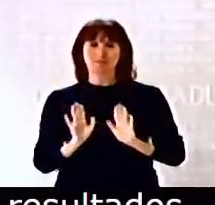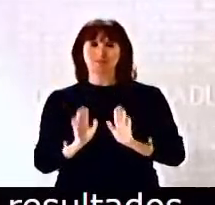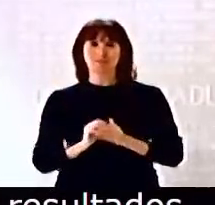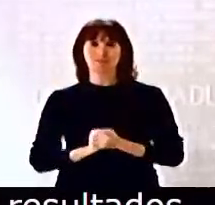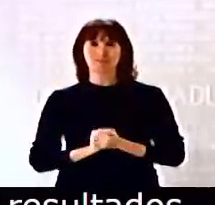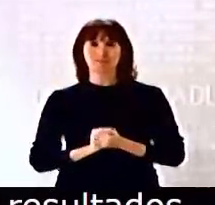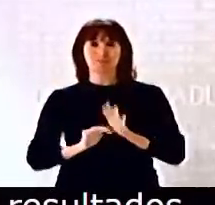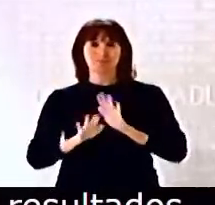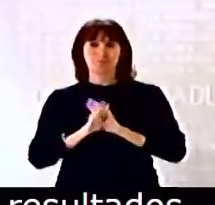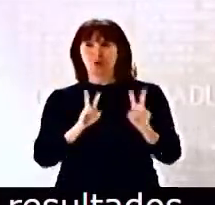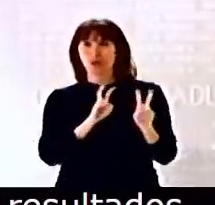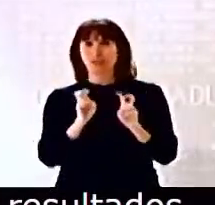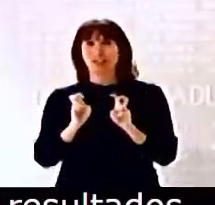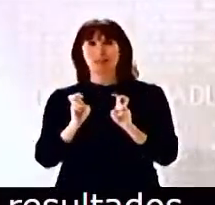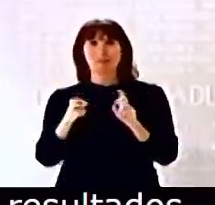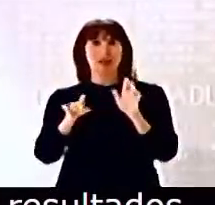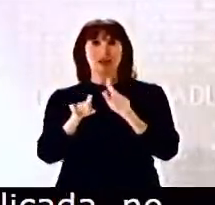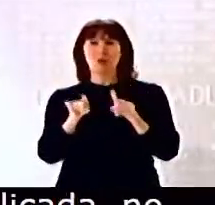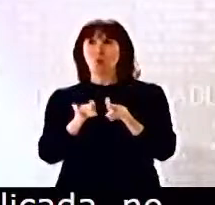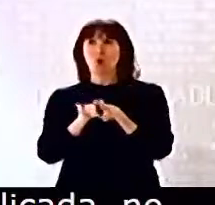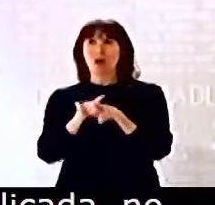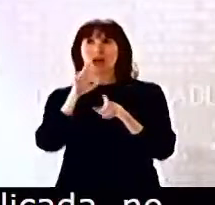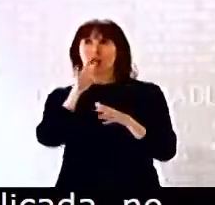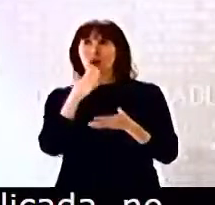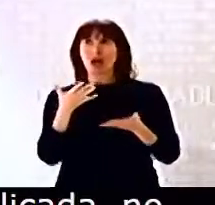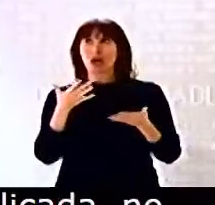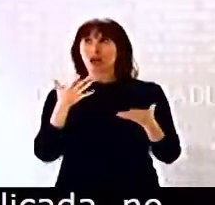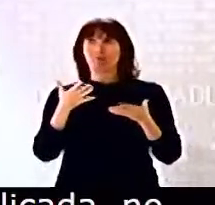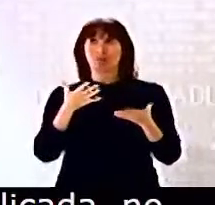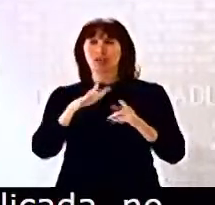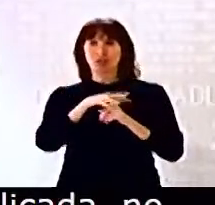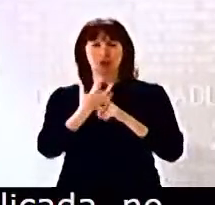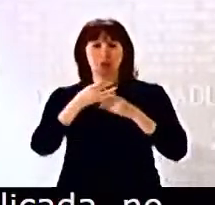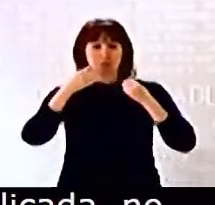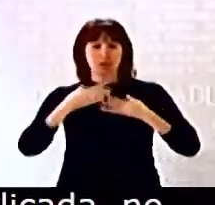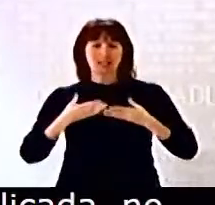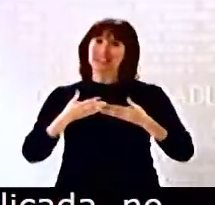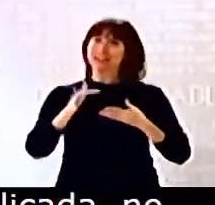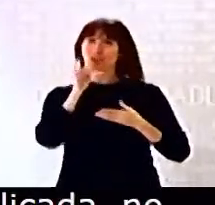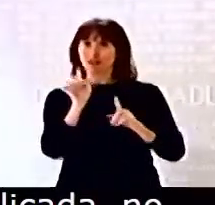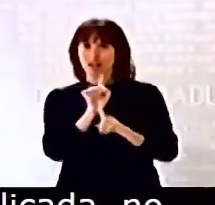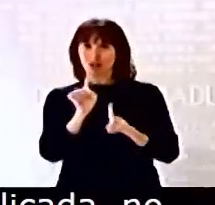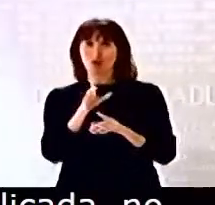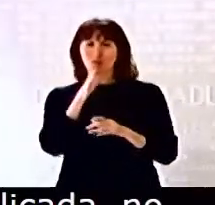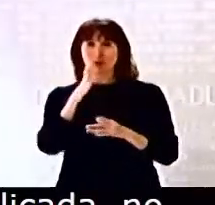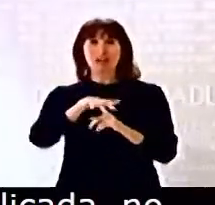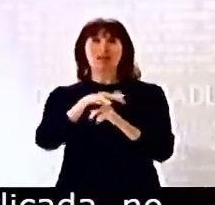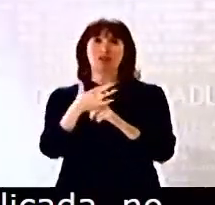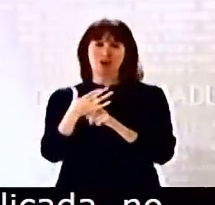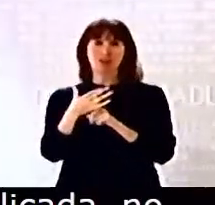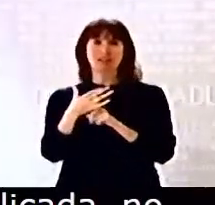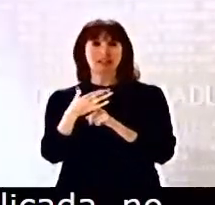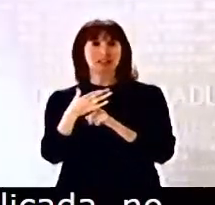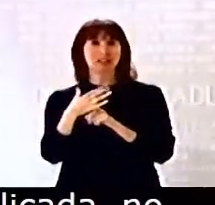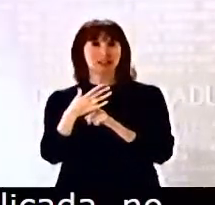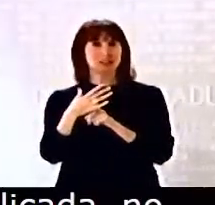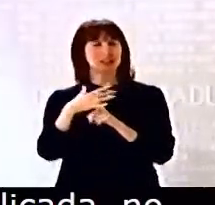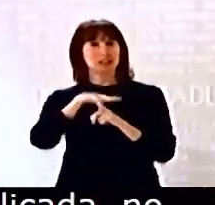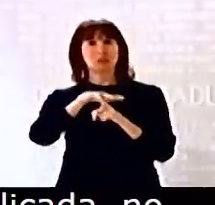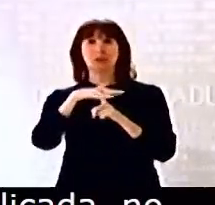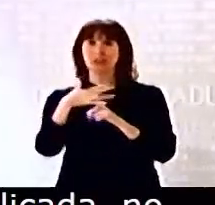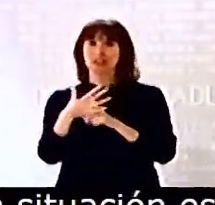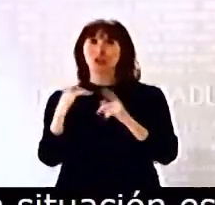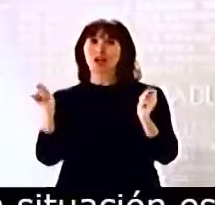No podemos hablar de que estemos en una buena situación. La situación es de un nivel